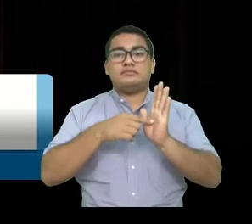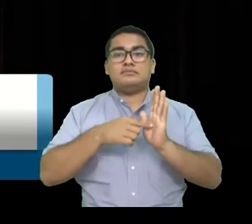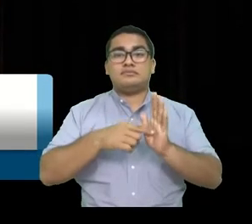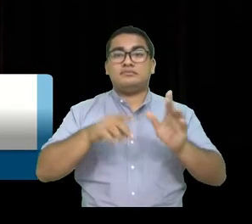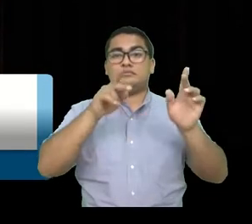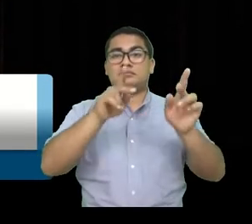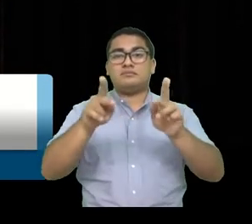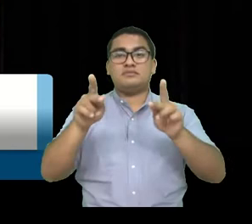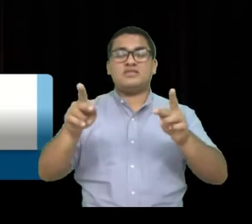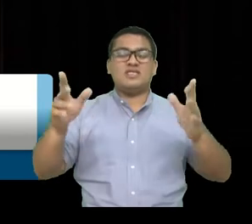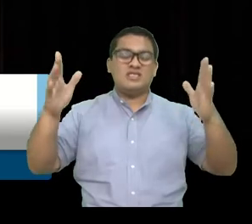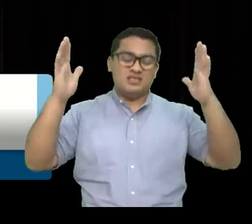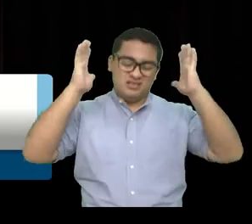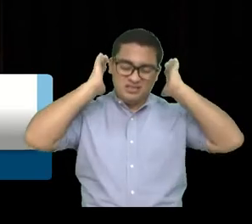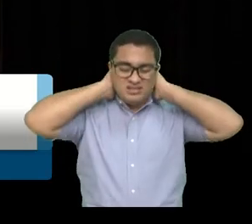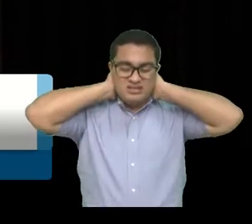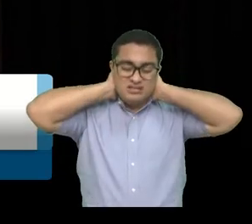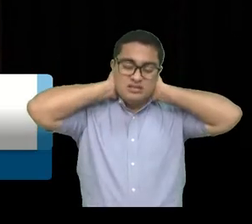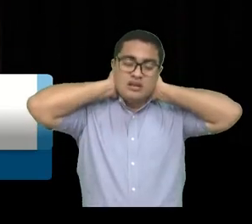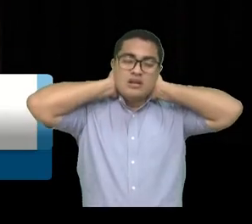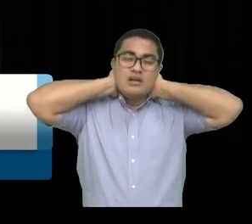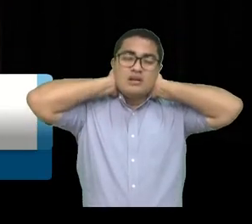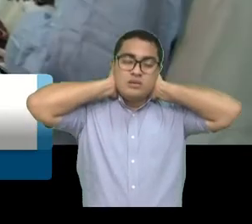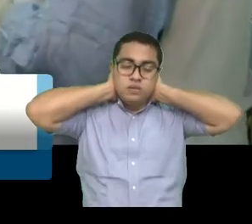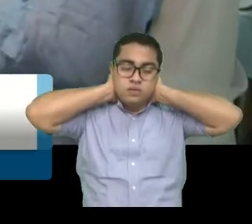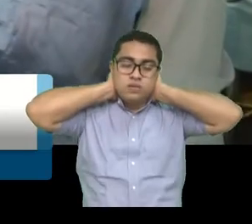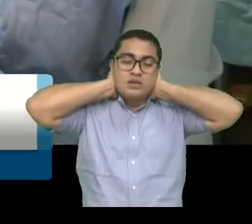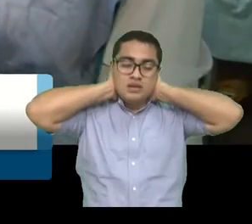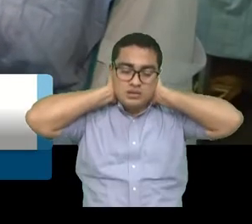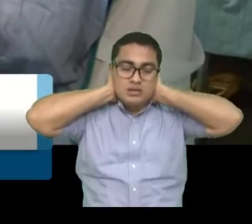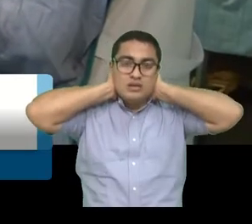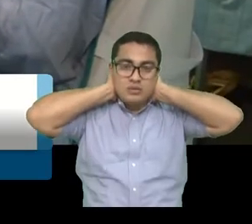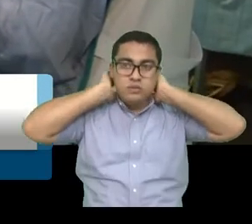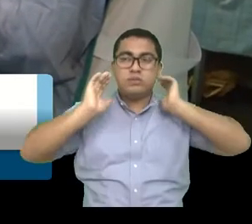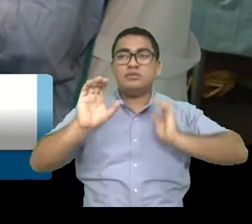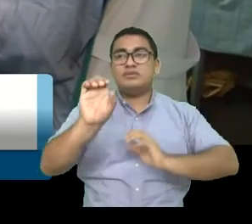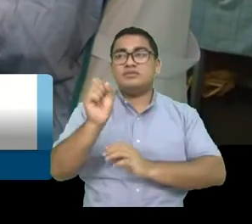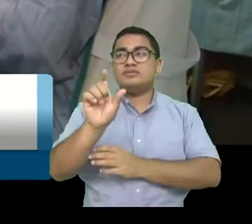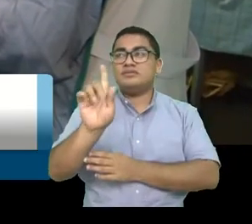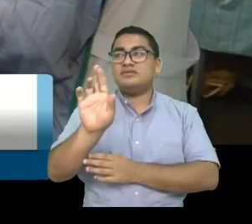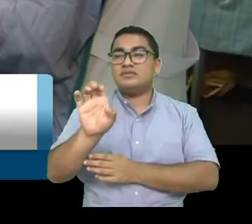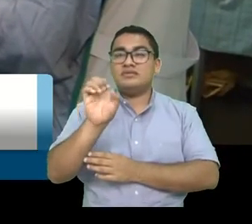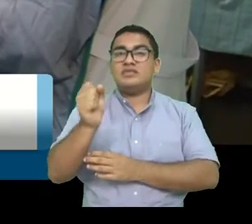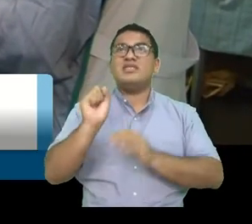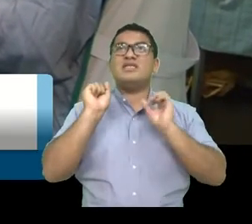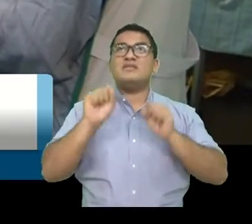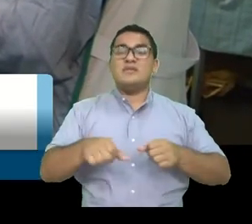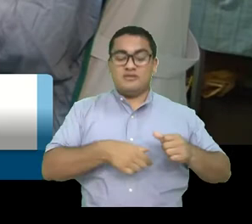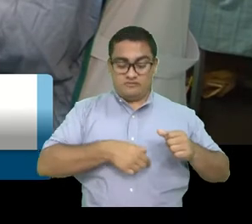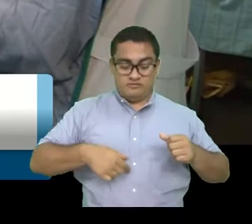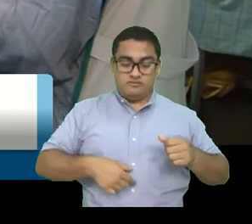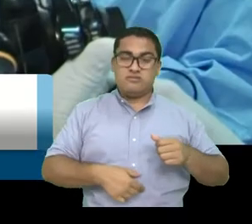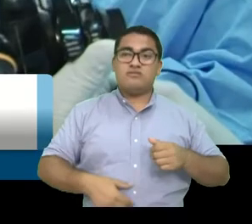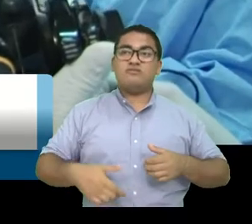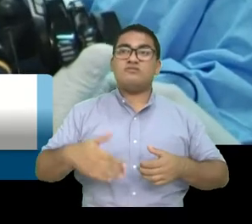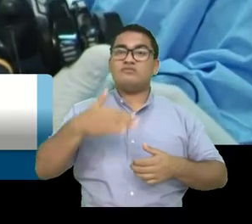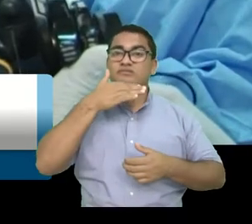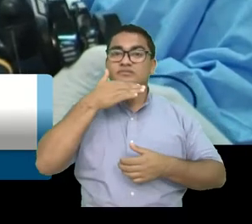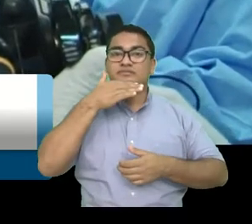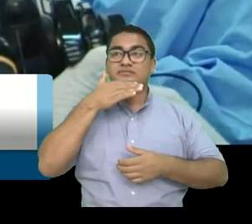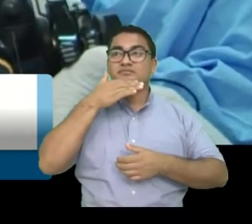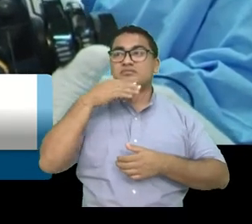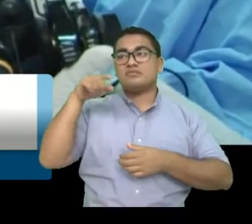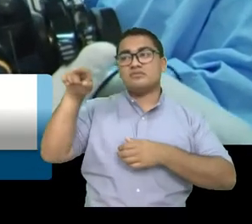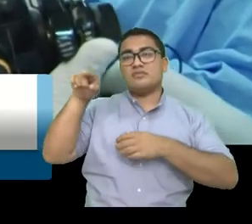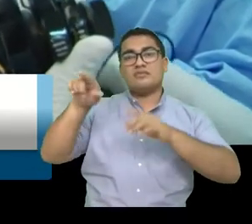estrés. El estrés emocional también puede llegar a tener lesiones en la mucosa. Podemos ver ahí que están haciendo... Ese es el Centro Nacional